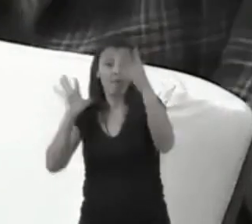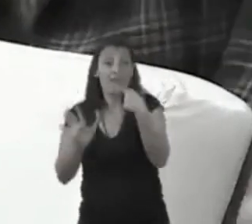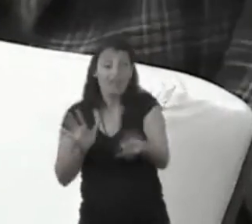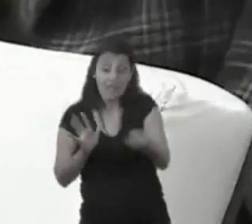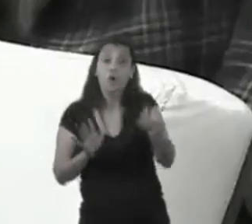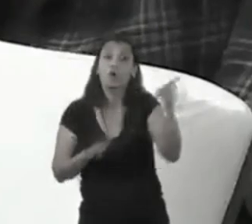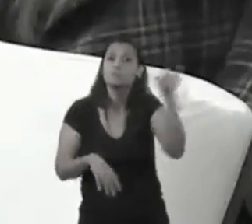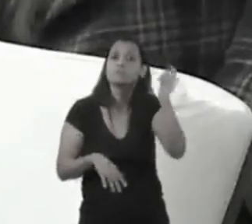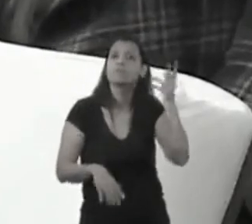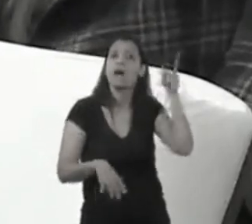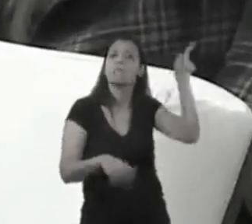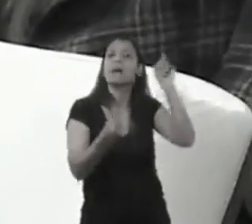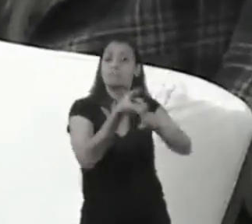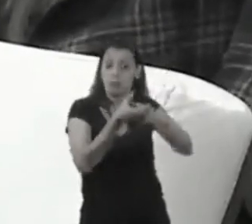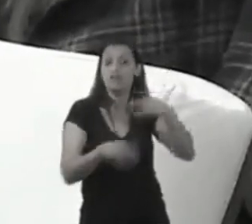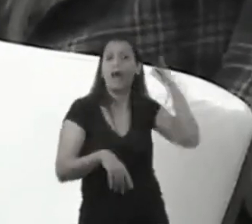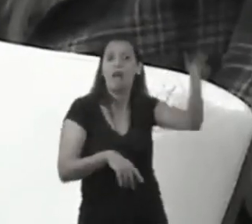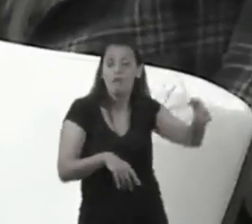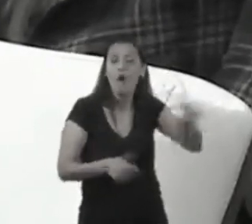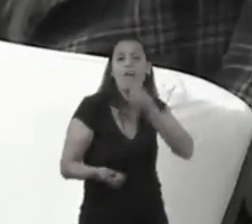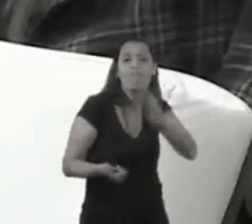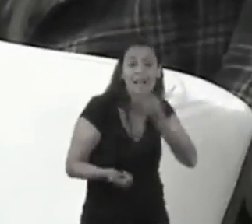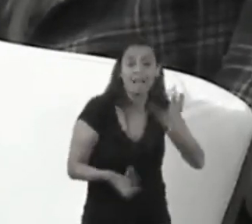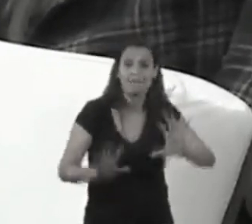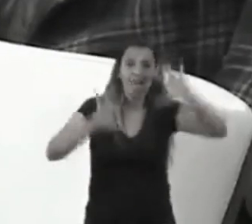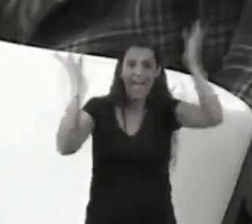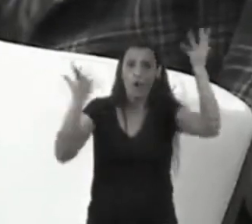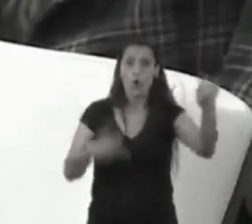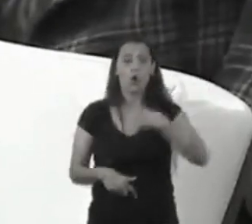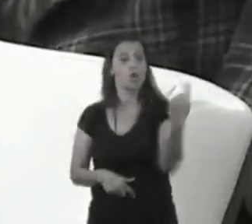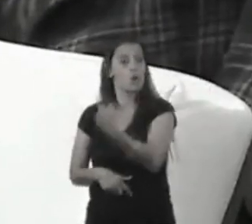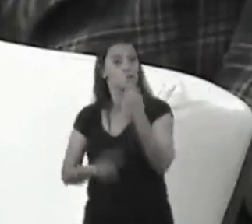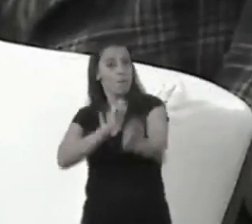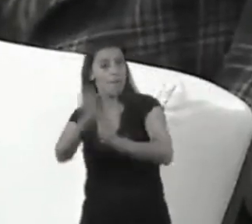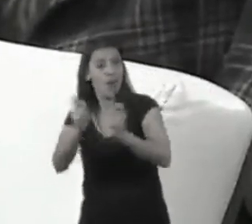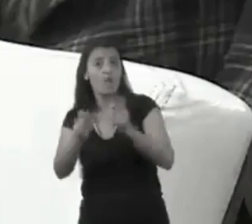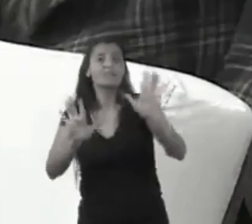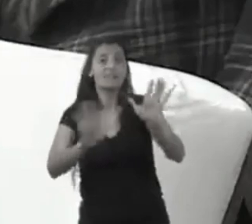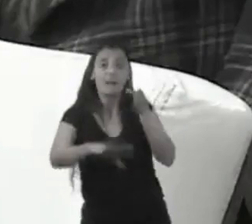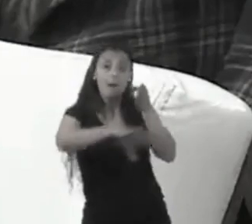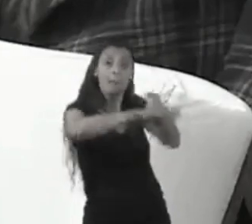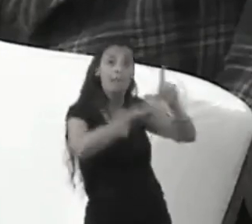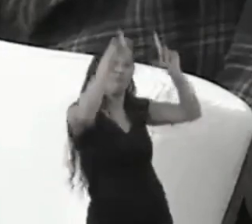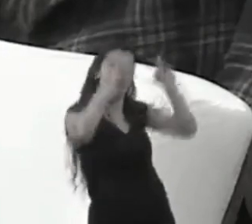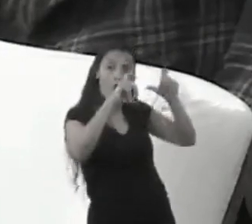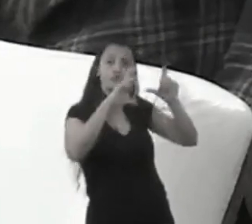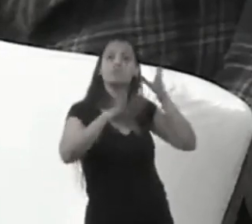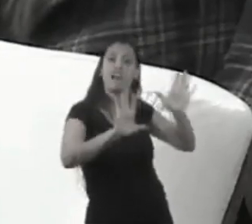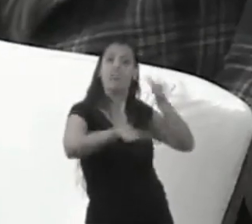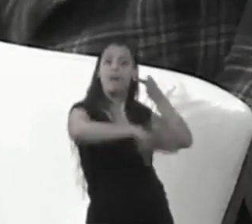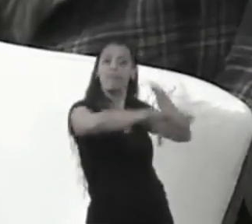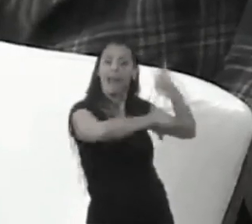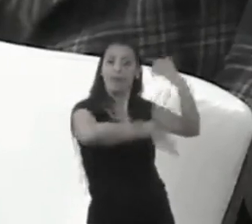ha ido a declarar al juzgado se enojó porque nuestro reportero Vito le tomó una foto entrando al juzgado y claro